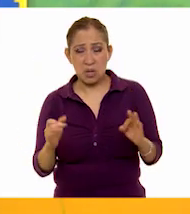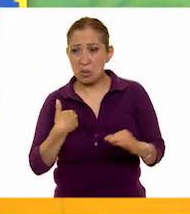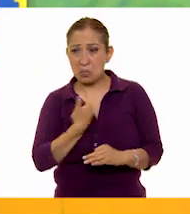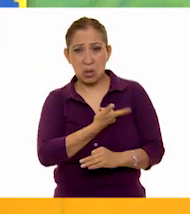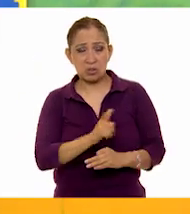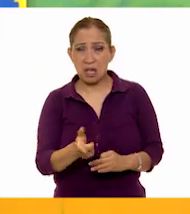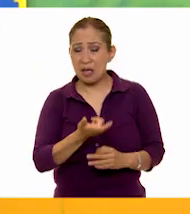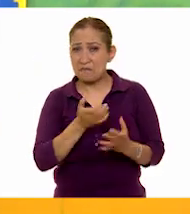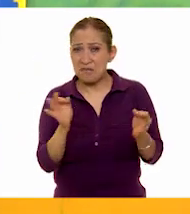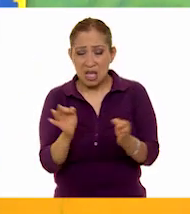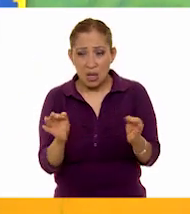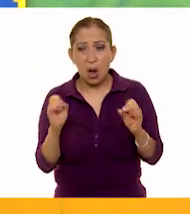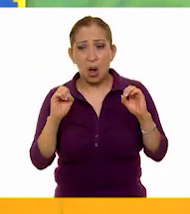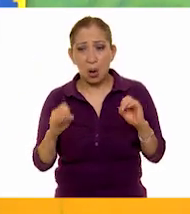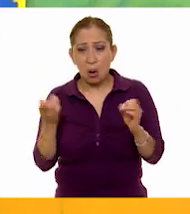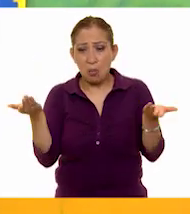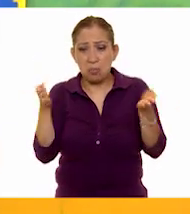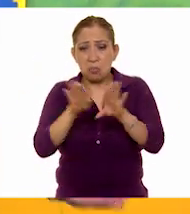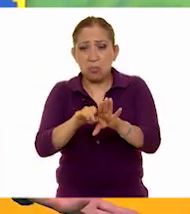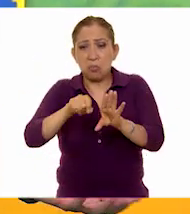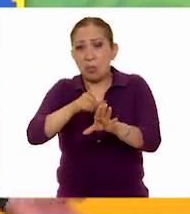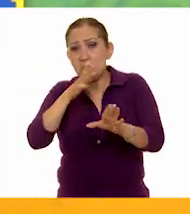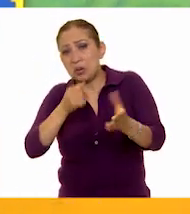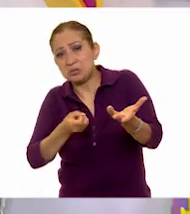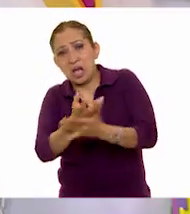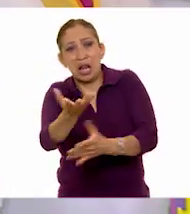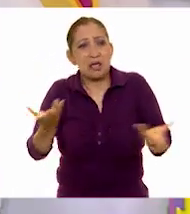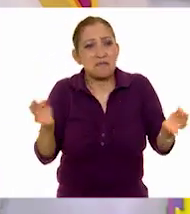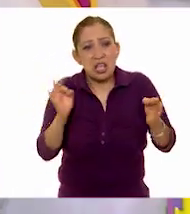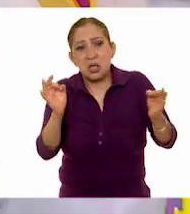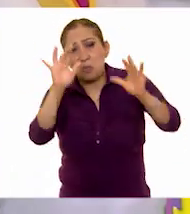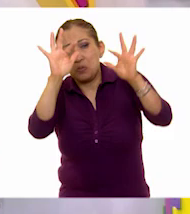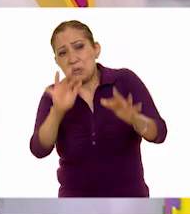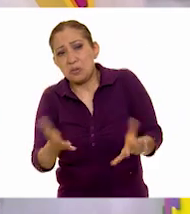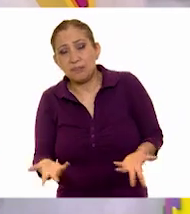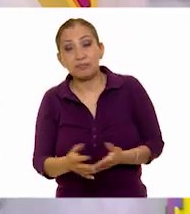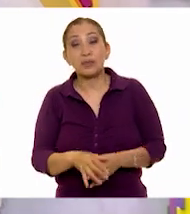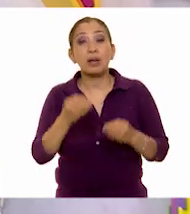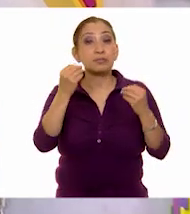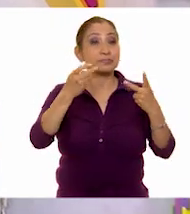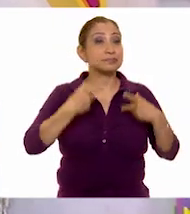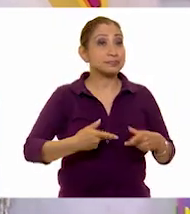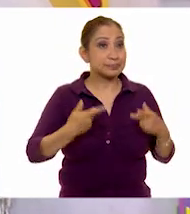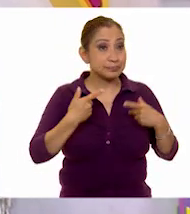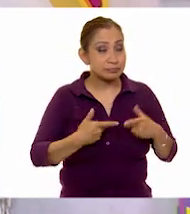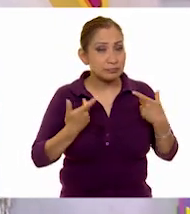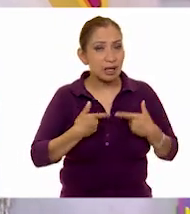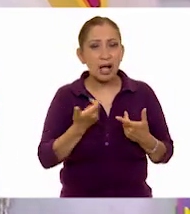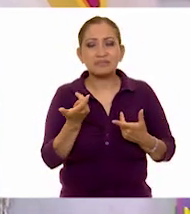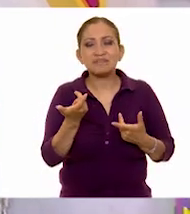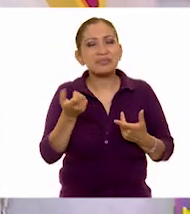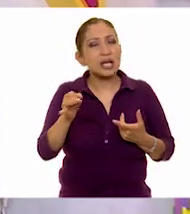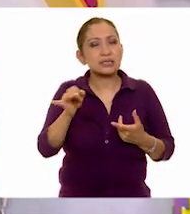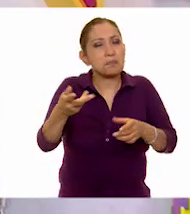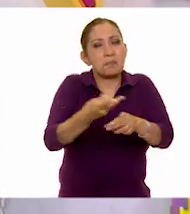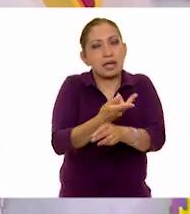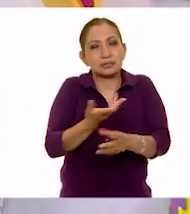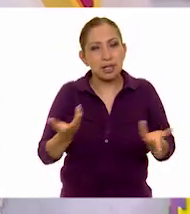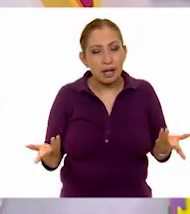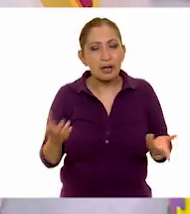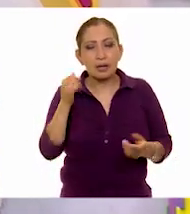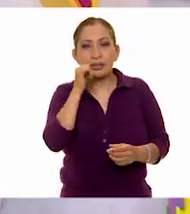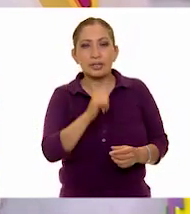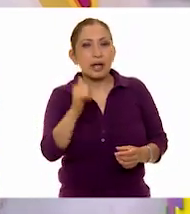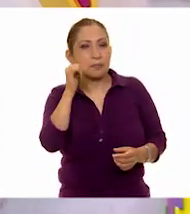mucho el frío ni estar encerrado, no poder salir. Bueno, mucha gente pasa por situaciones que